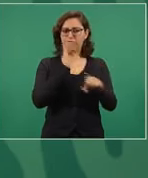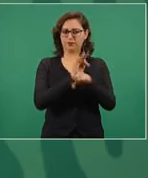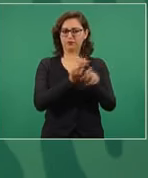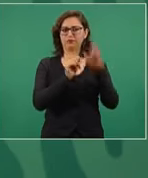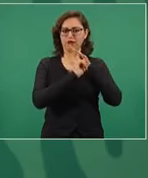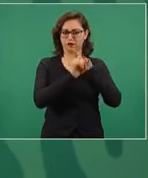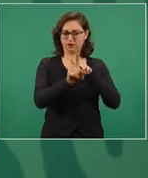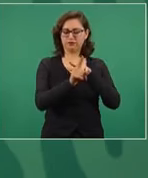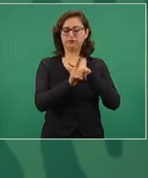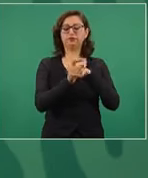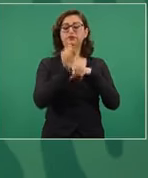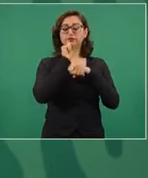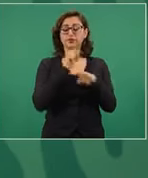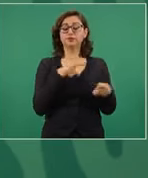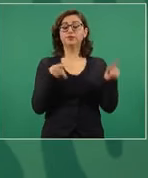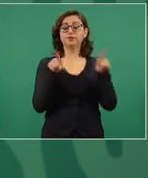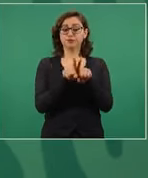y tener también